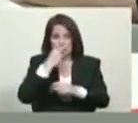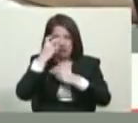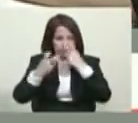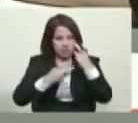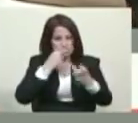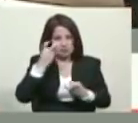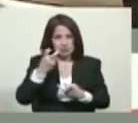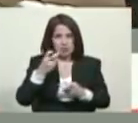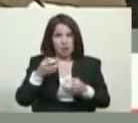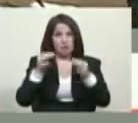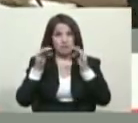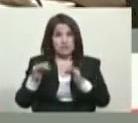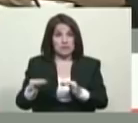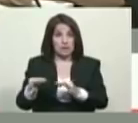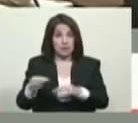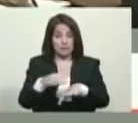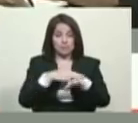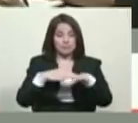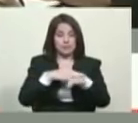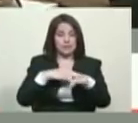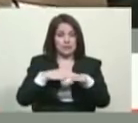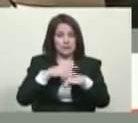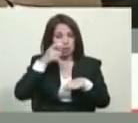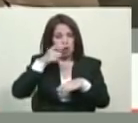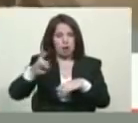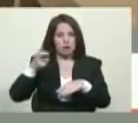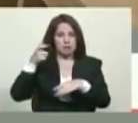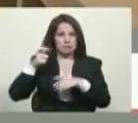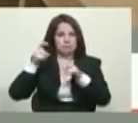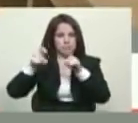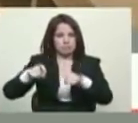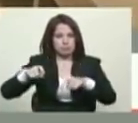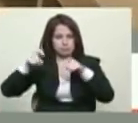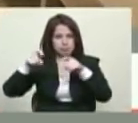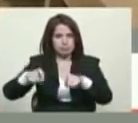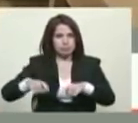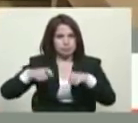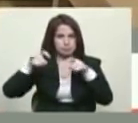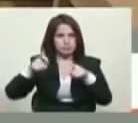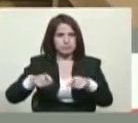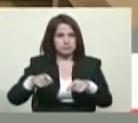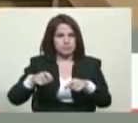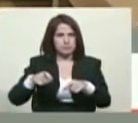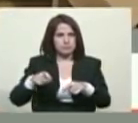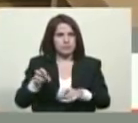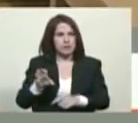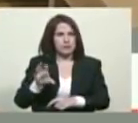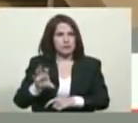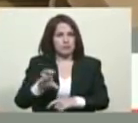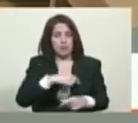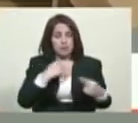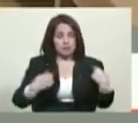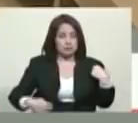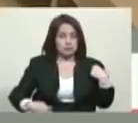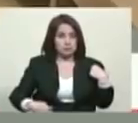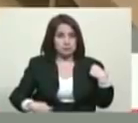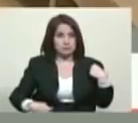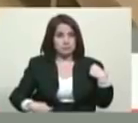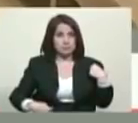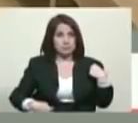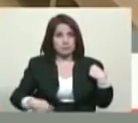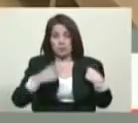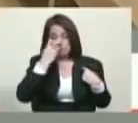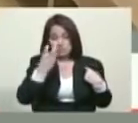oficial del ministro de Agricultura y Asuntos Rurales de la República Popular China a la